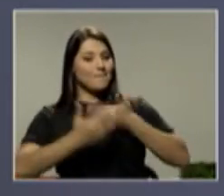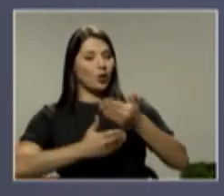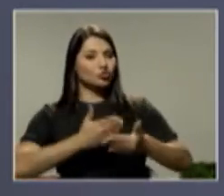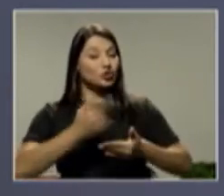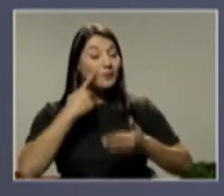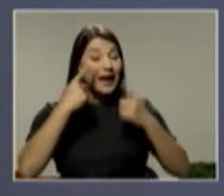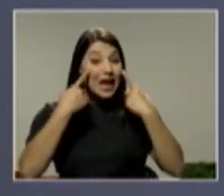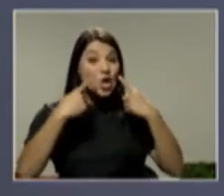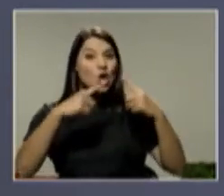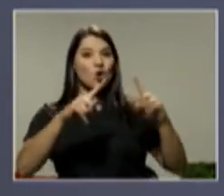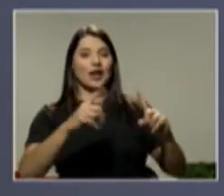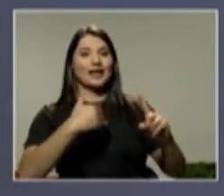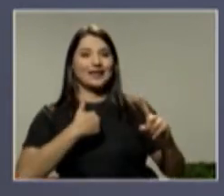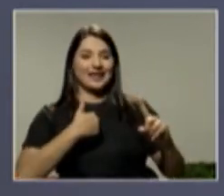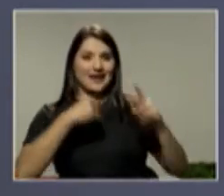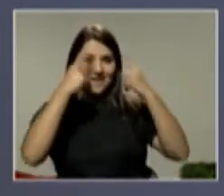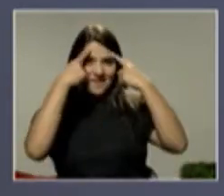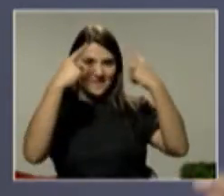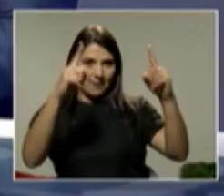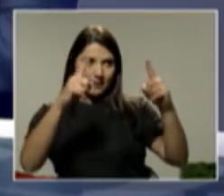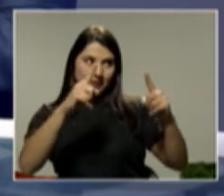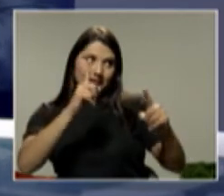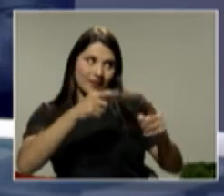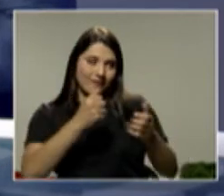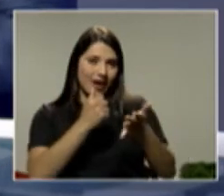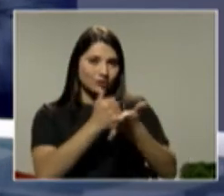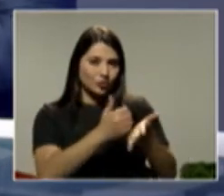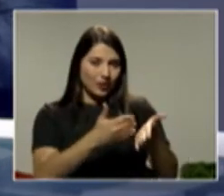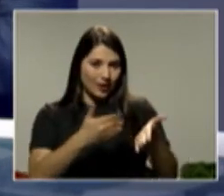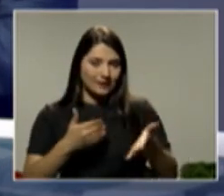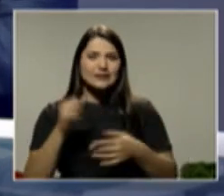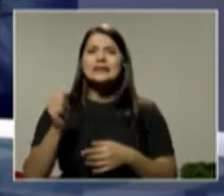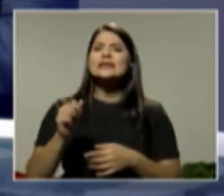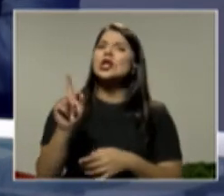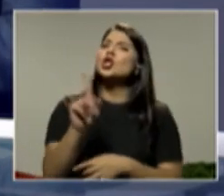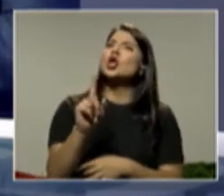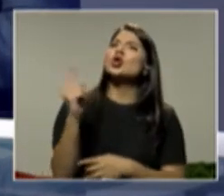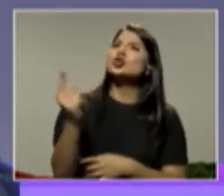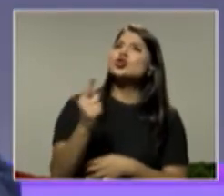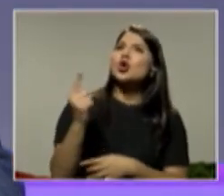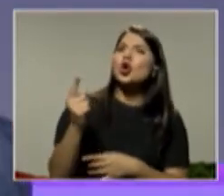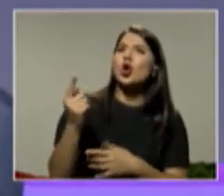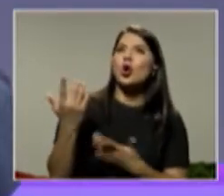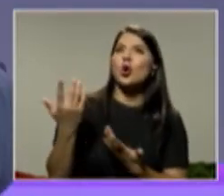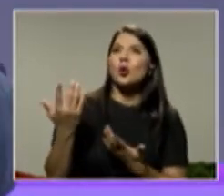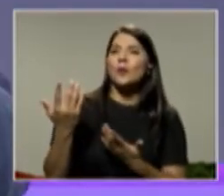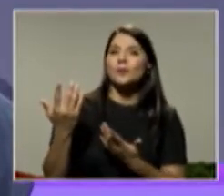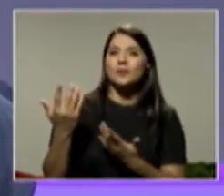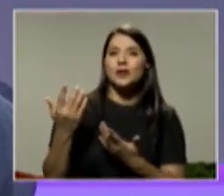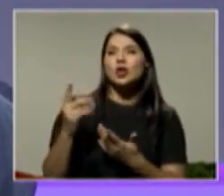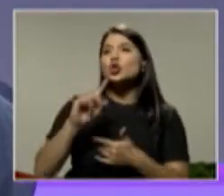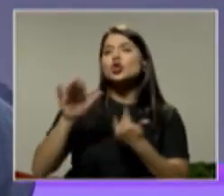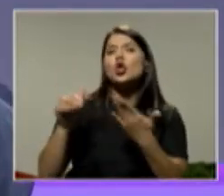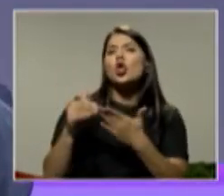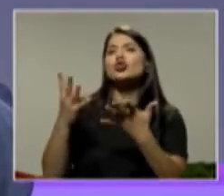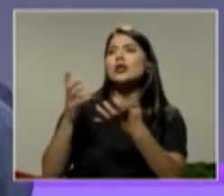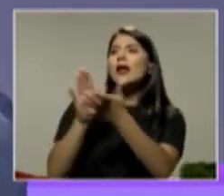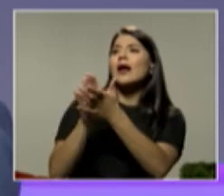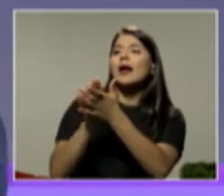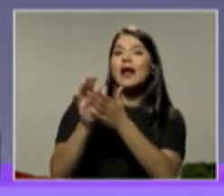o a destacar, hay que apostarle antes. Digamos que no solamente en la foto, sino todos quieren aplaudir a esos líderes